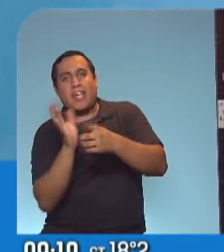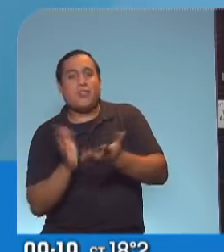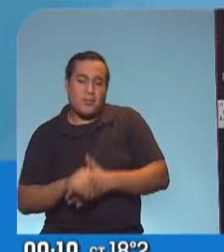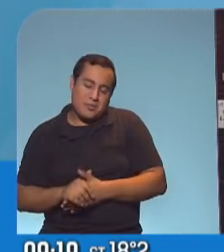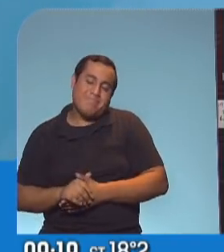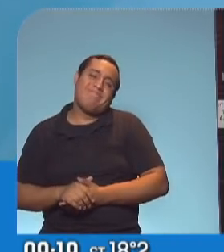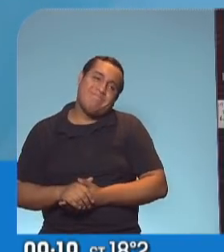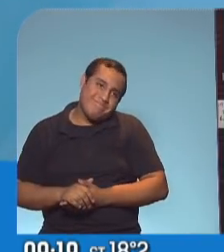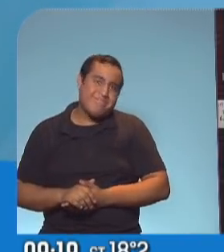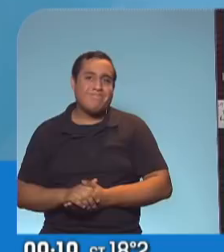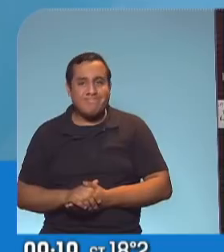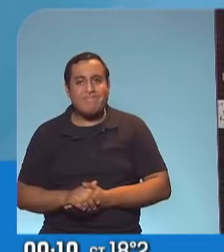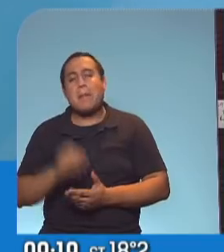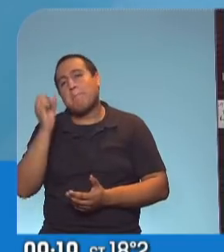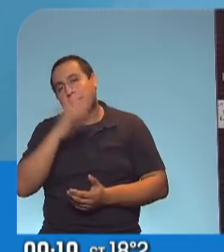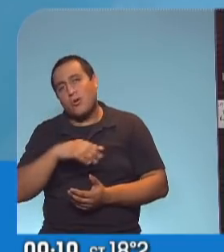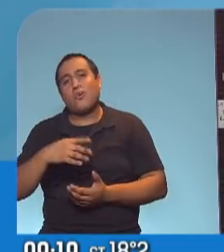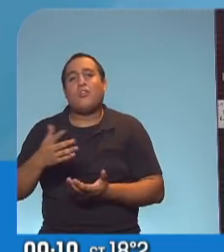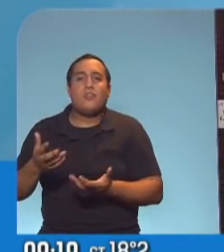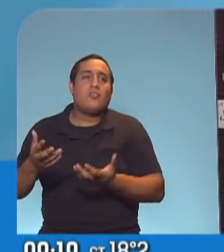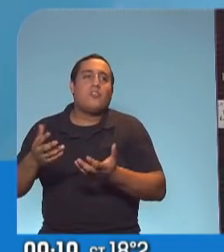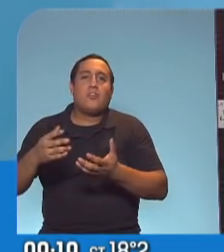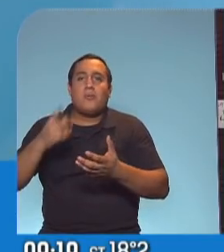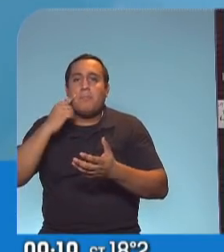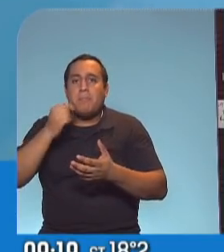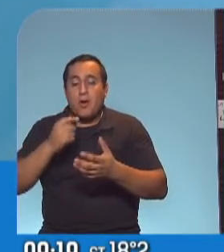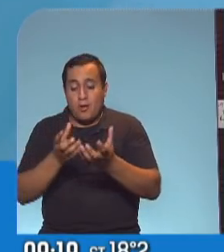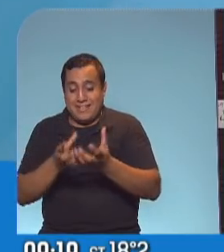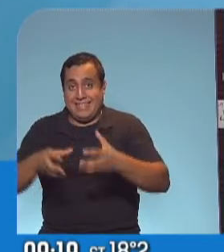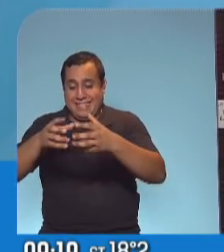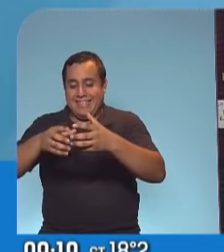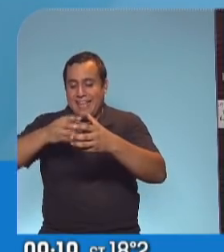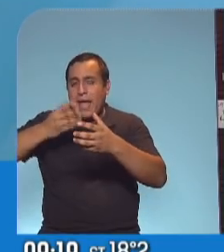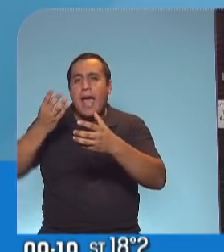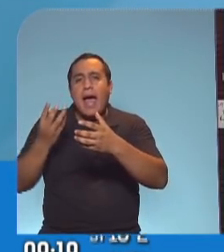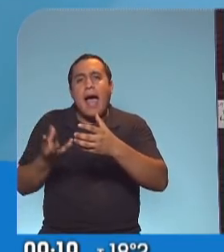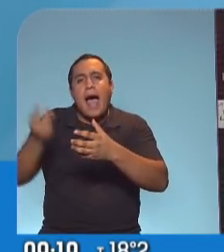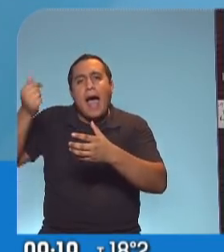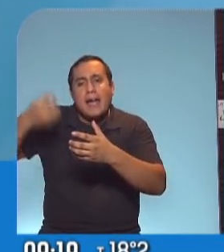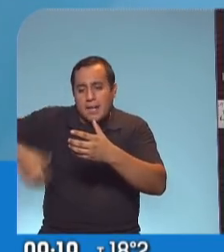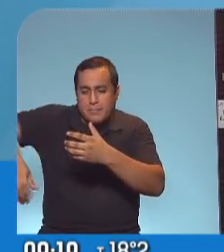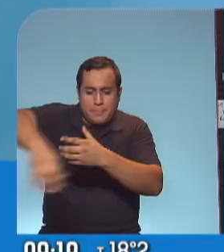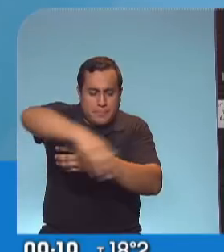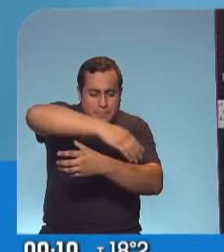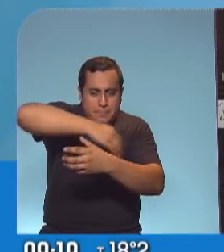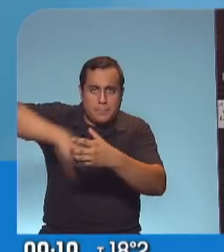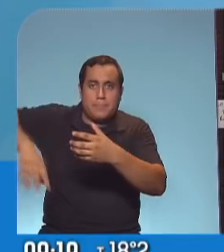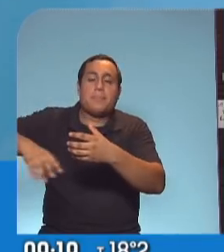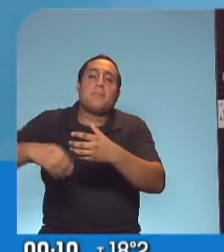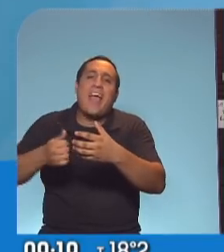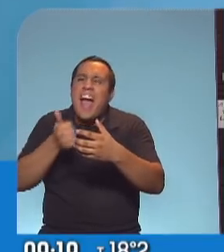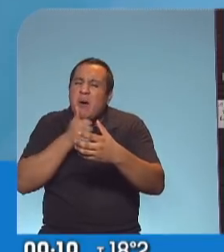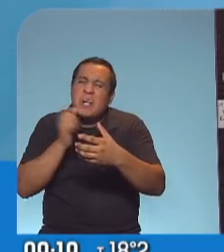digo, lo más económico y lo más a mano es poner arena todo alrededor de la maceta y evitar ese espejo de agua que le está ofreciendo un lugar